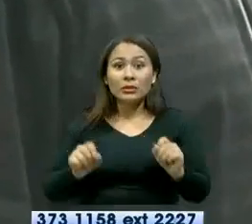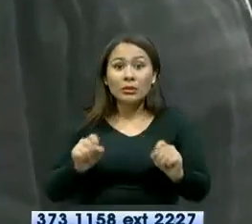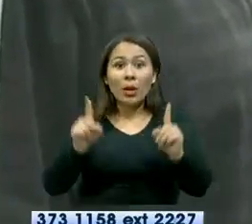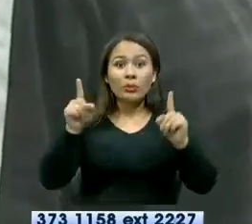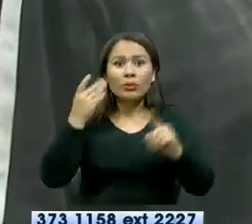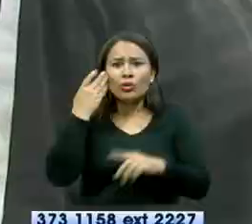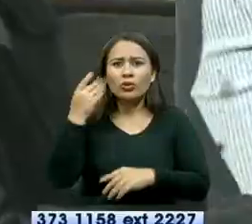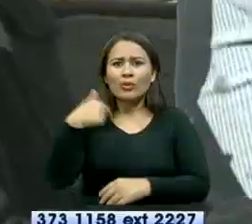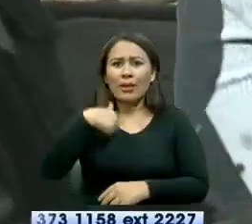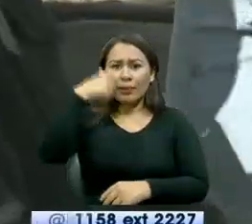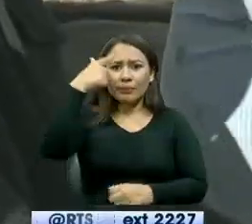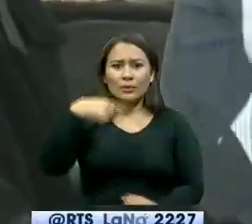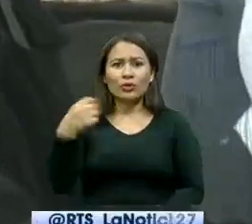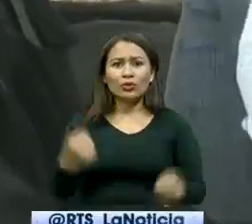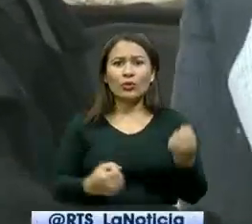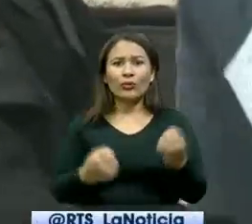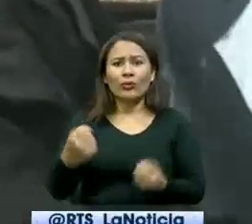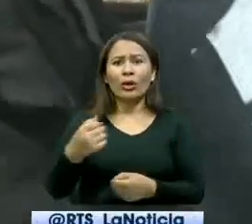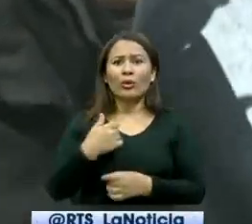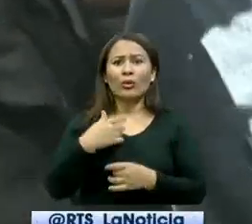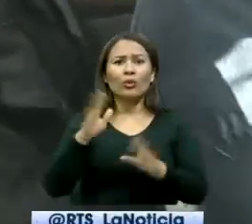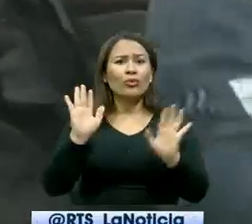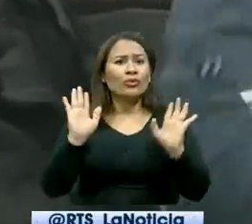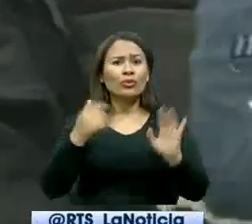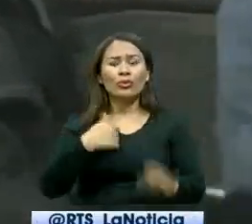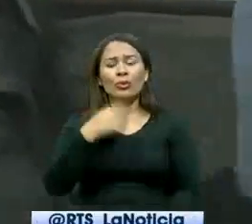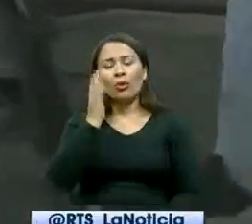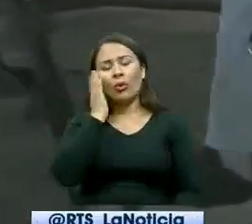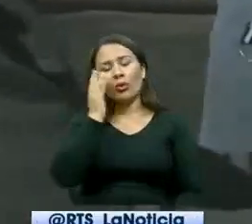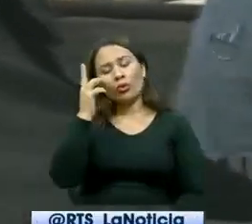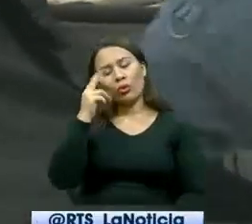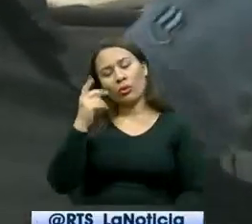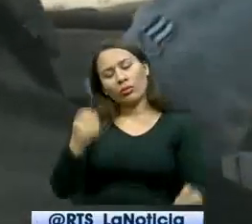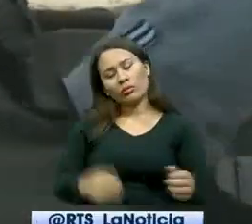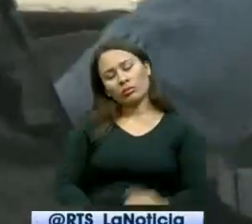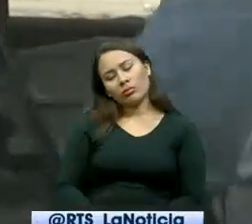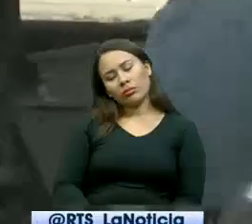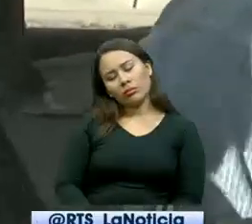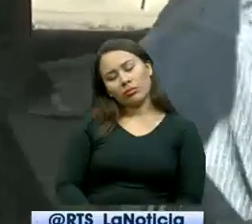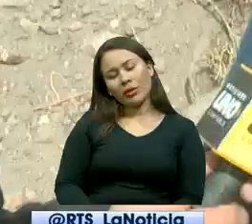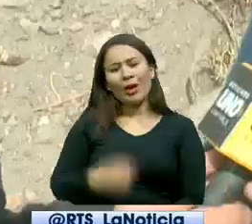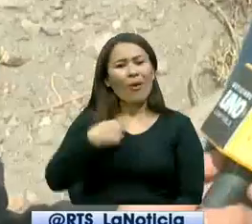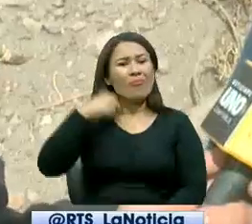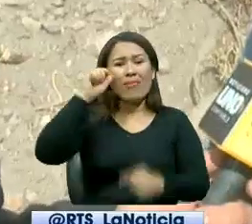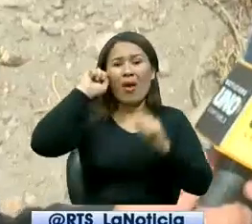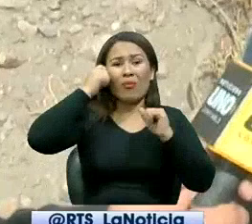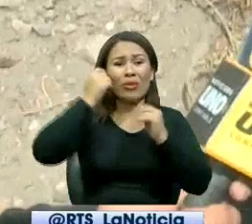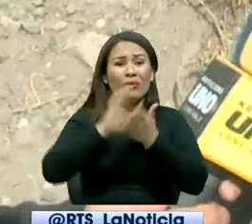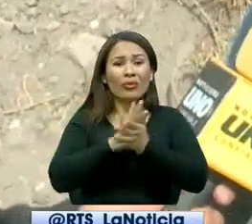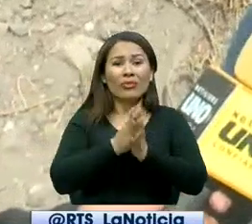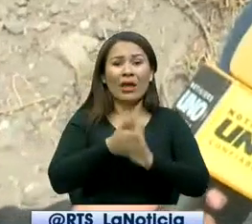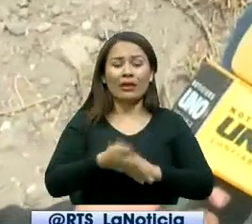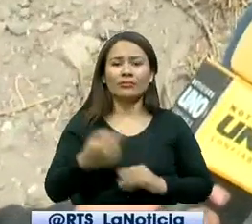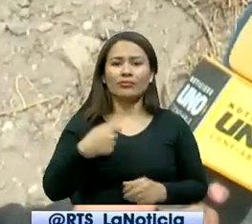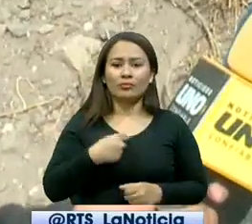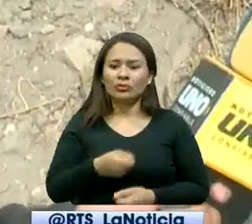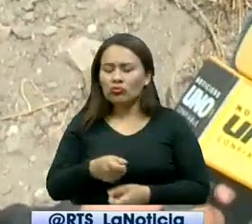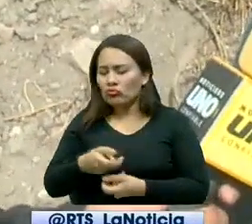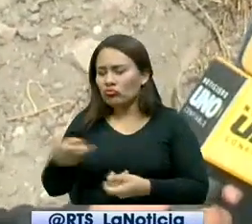estaba en problemas. No me acuerdo porque yo venía durmiendo y no me acuerdo. Yo estaba ordeñando la vaca, escuché